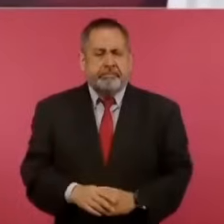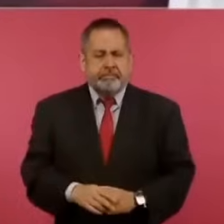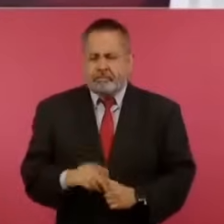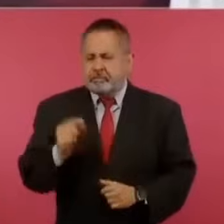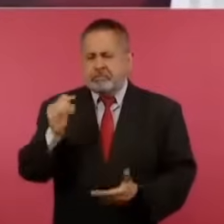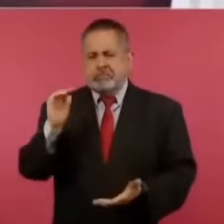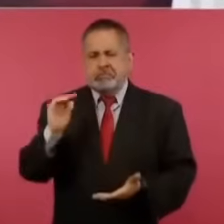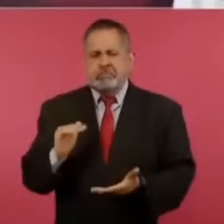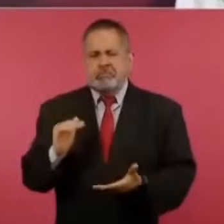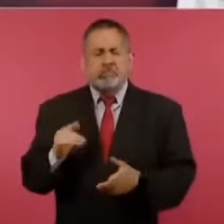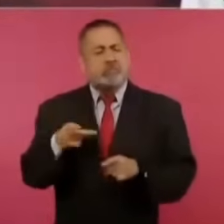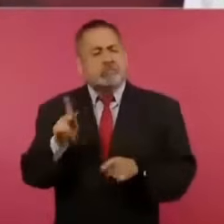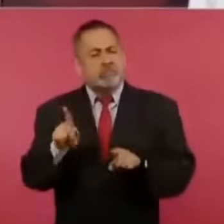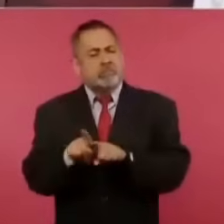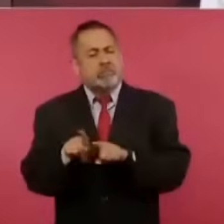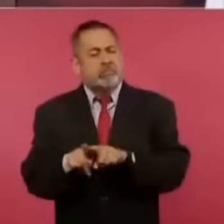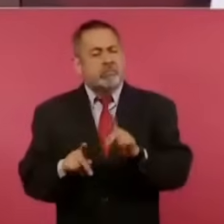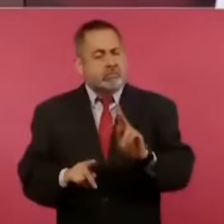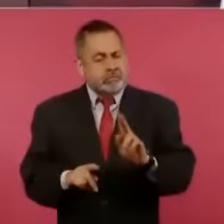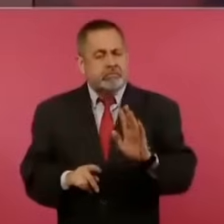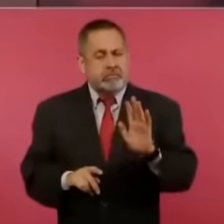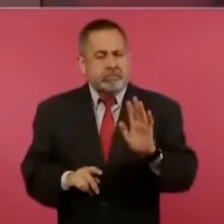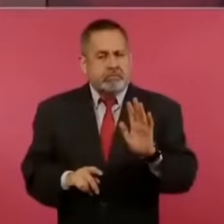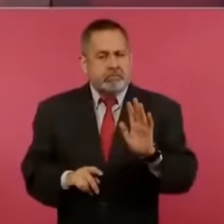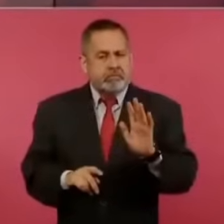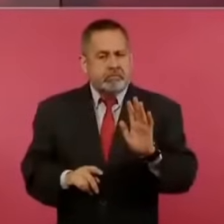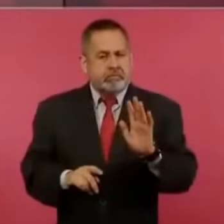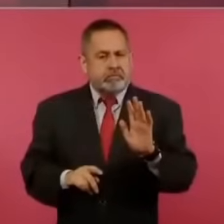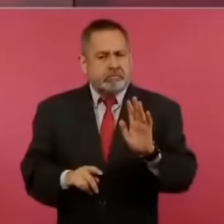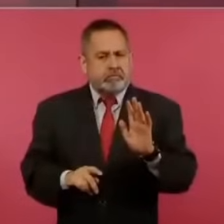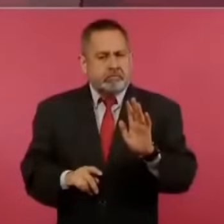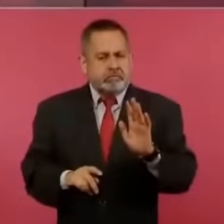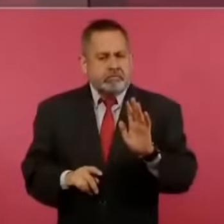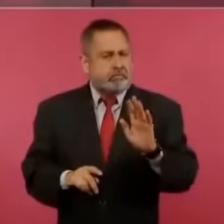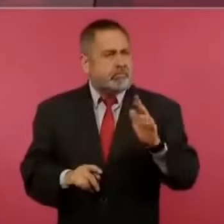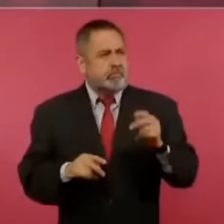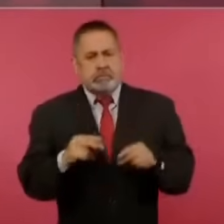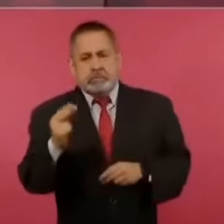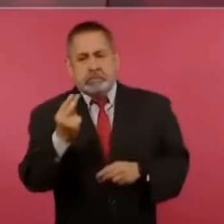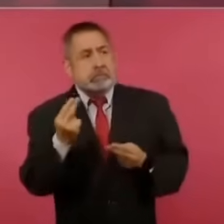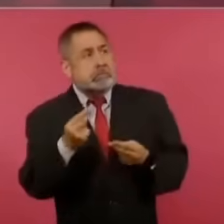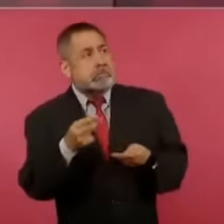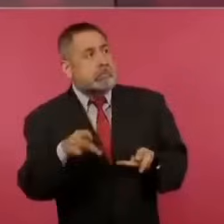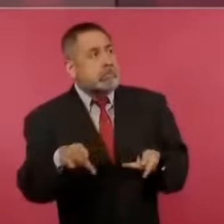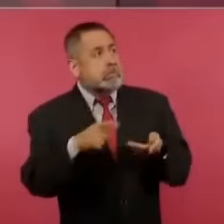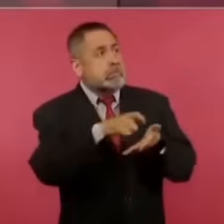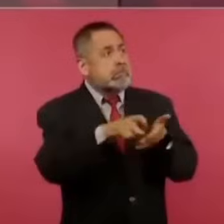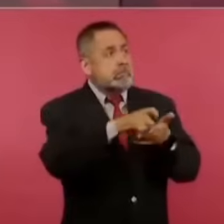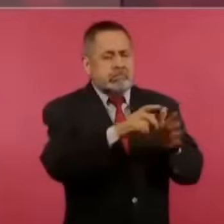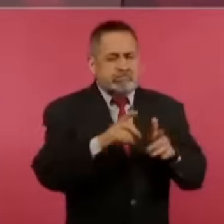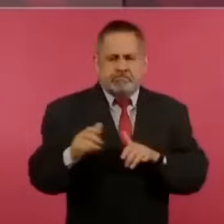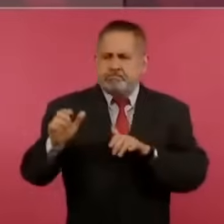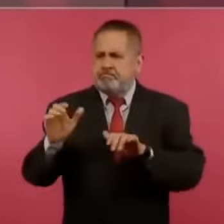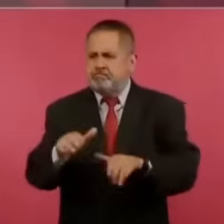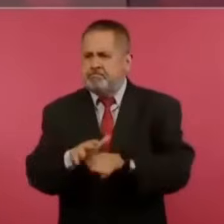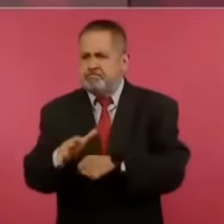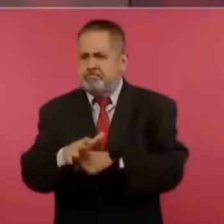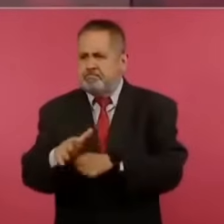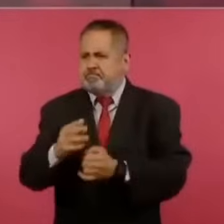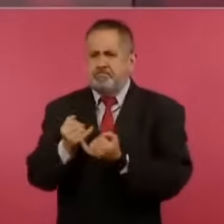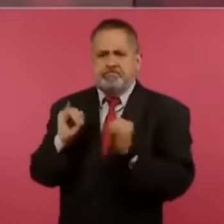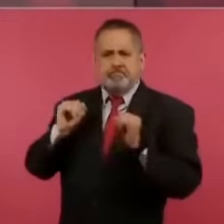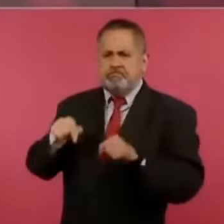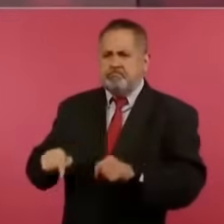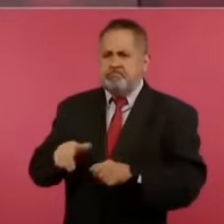menos. Sin embargo, nos da independencia, se generan empleos